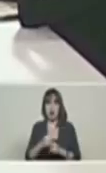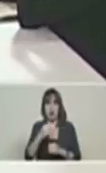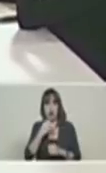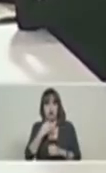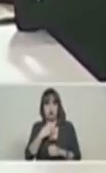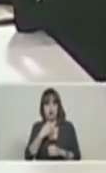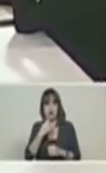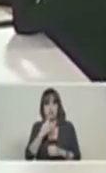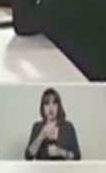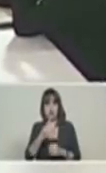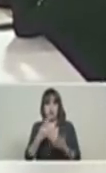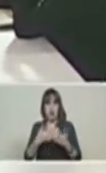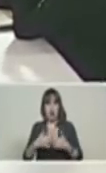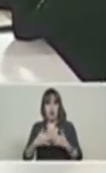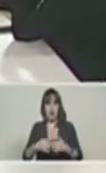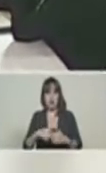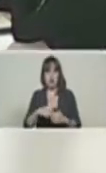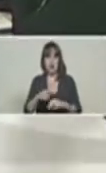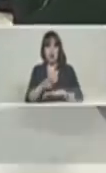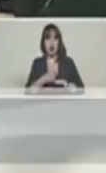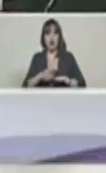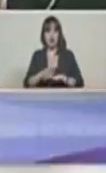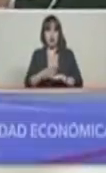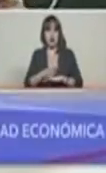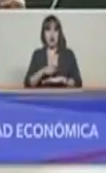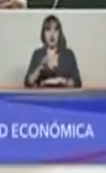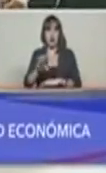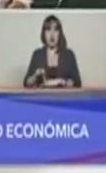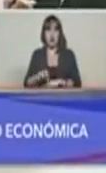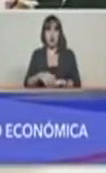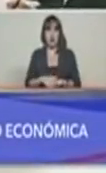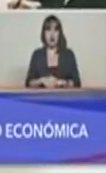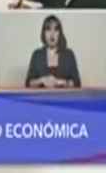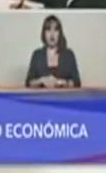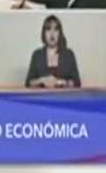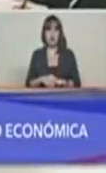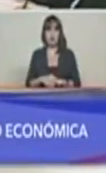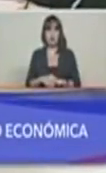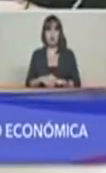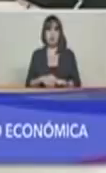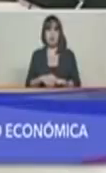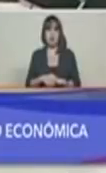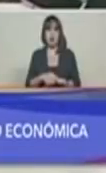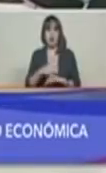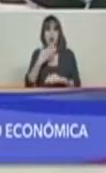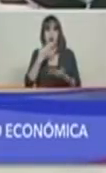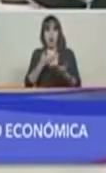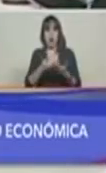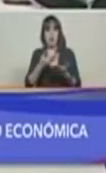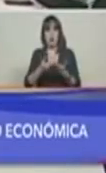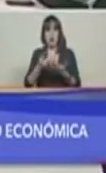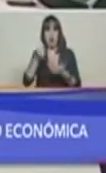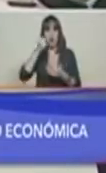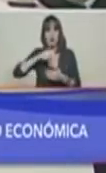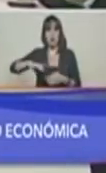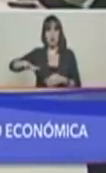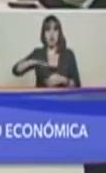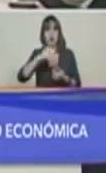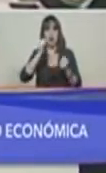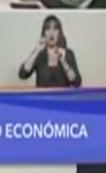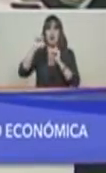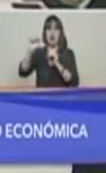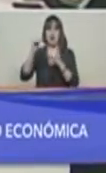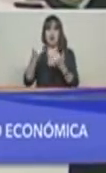pedido a todas las instituciones del gobierno, del Estado, así como le pido al pueblo que defienda sus precios